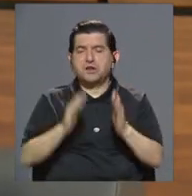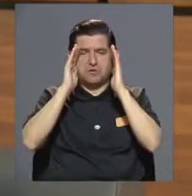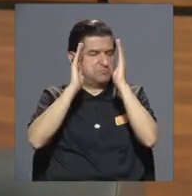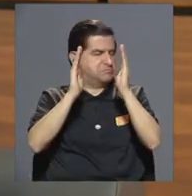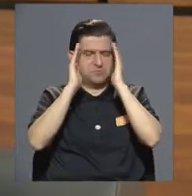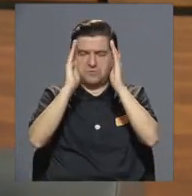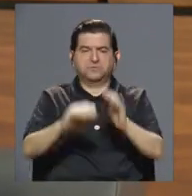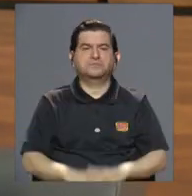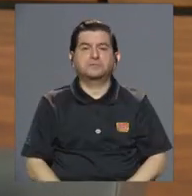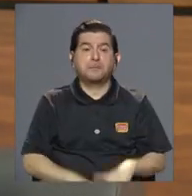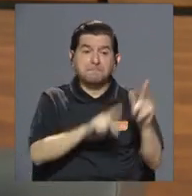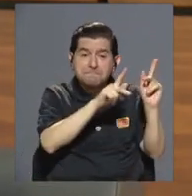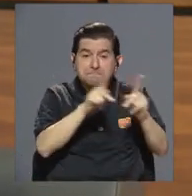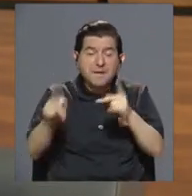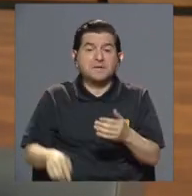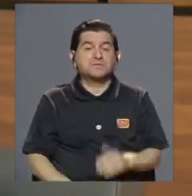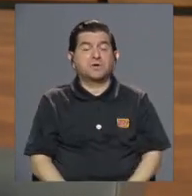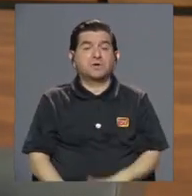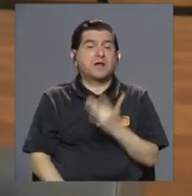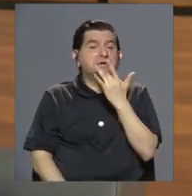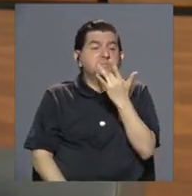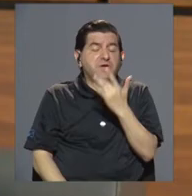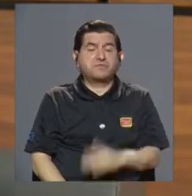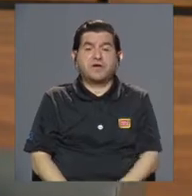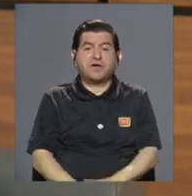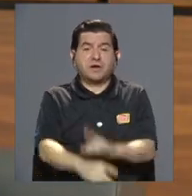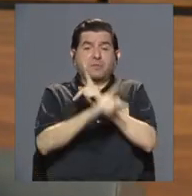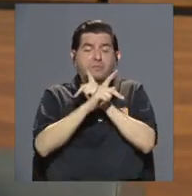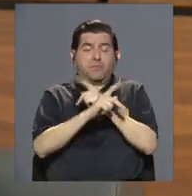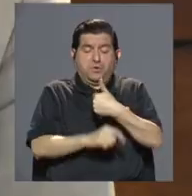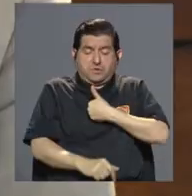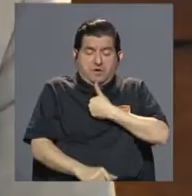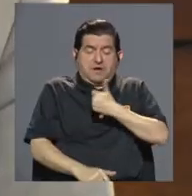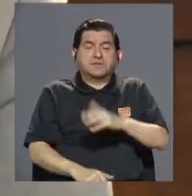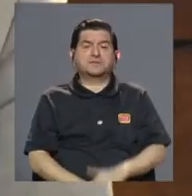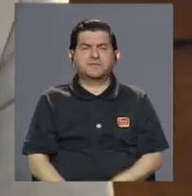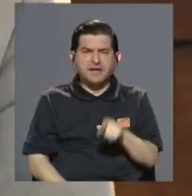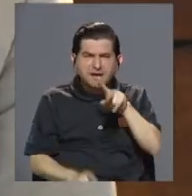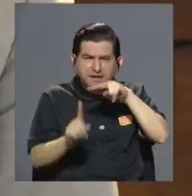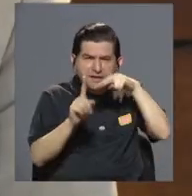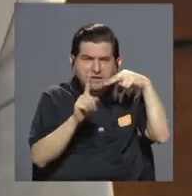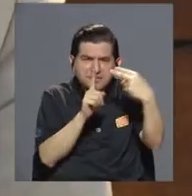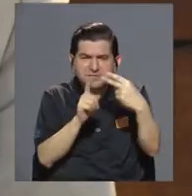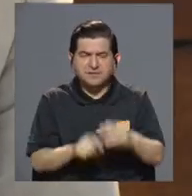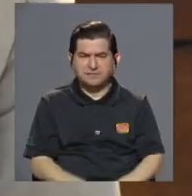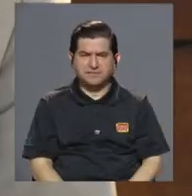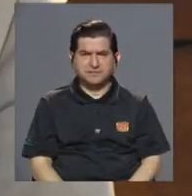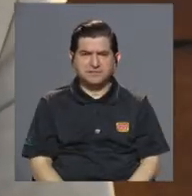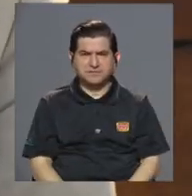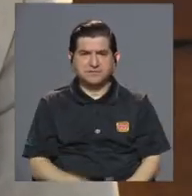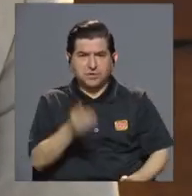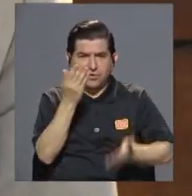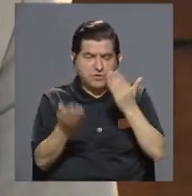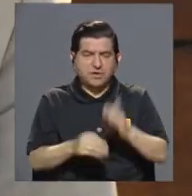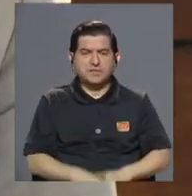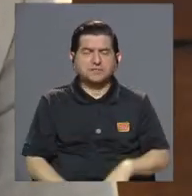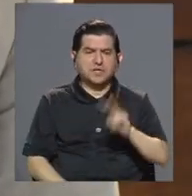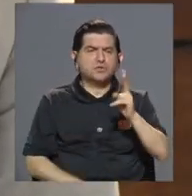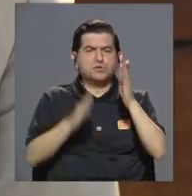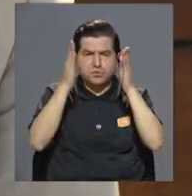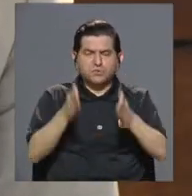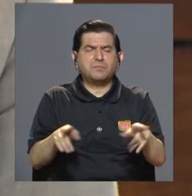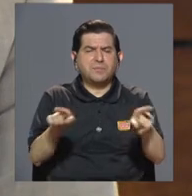Vea porque que hay gente que prefiere proteger un nicho. Vea que esa visión suya, que sí, la comparten dos colegas, creo